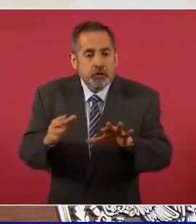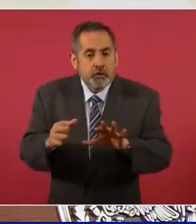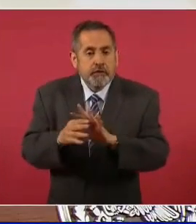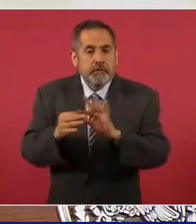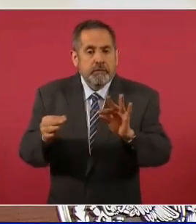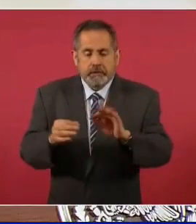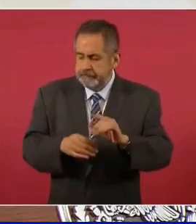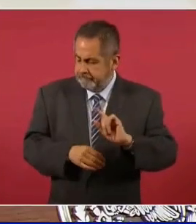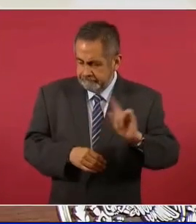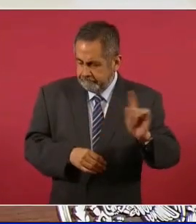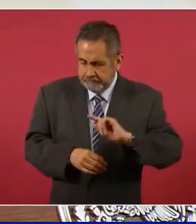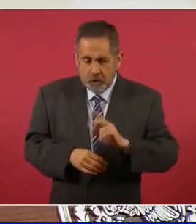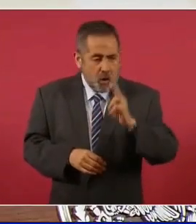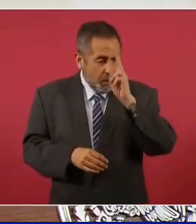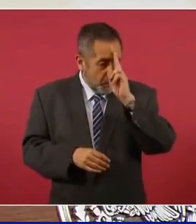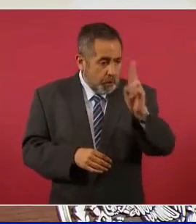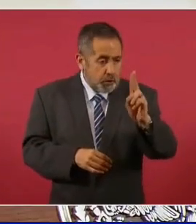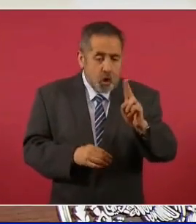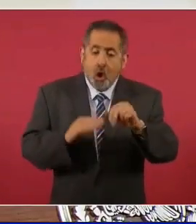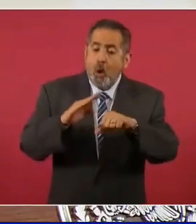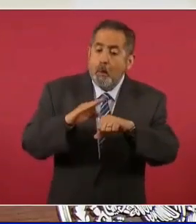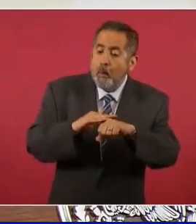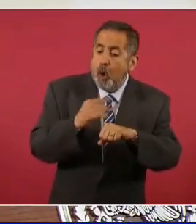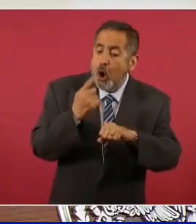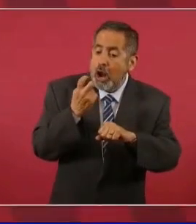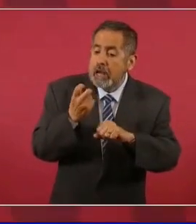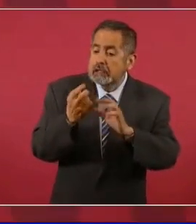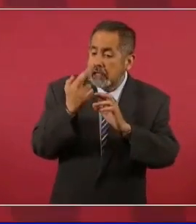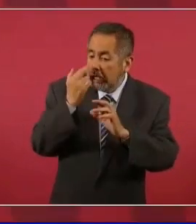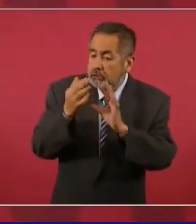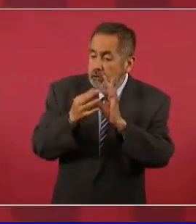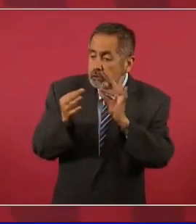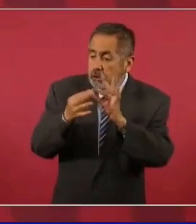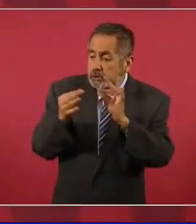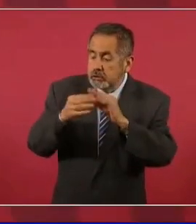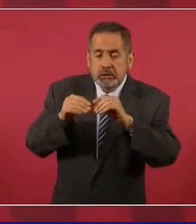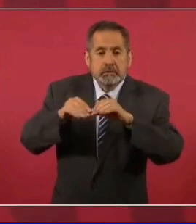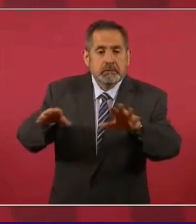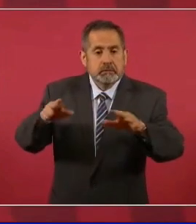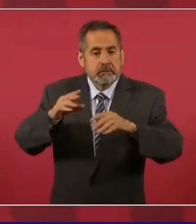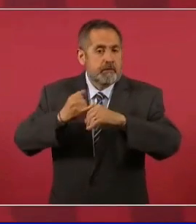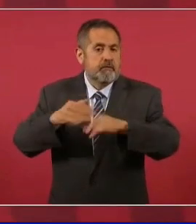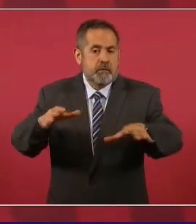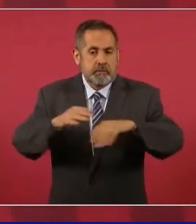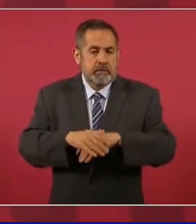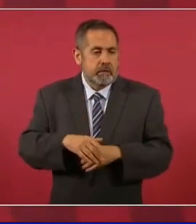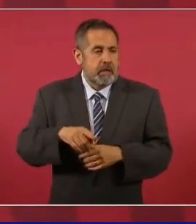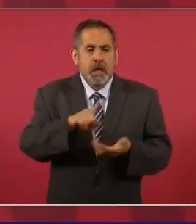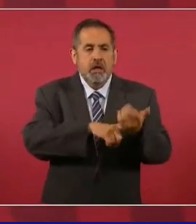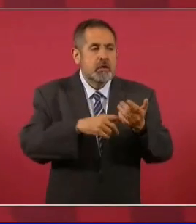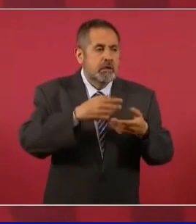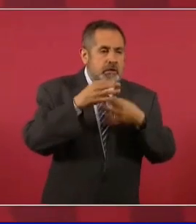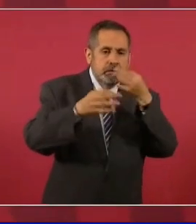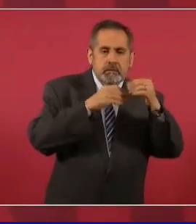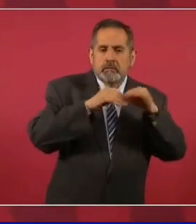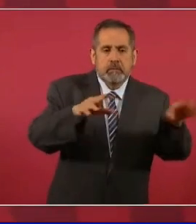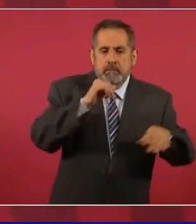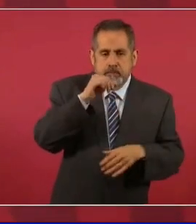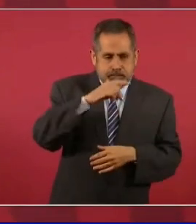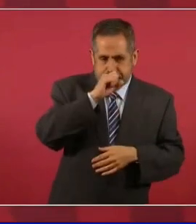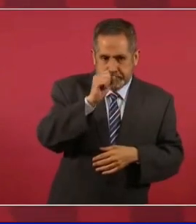no hay que informar Es que de estas cosas no se hablan por lo mismo